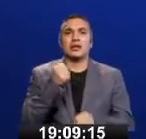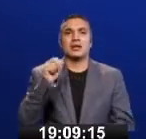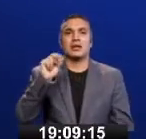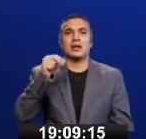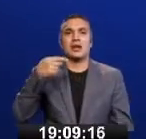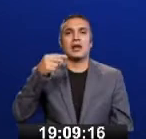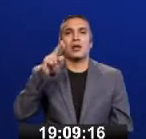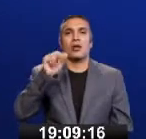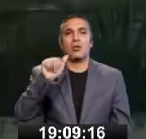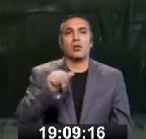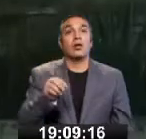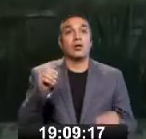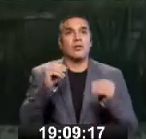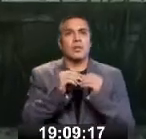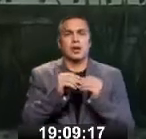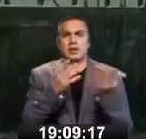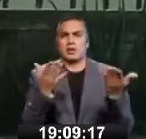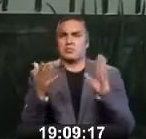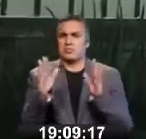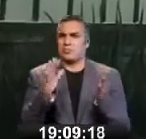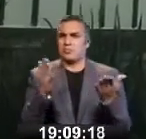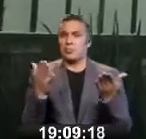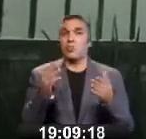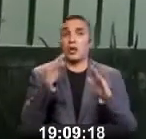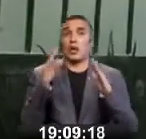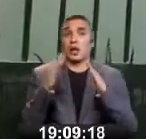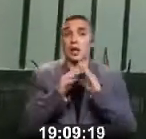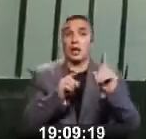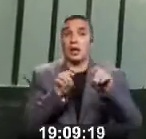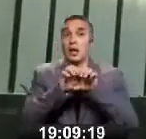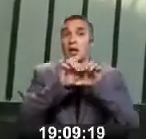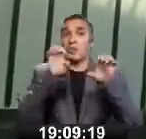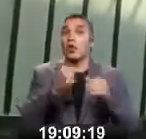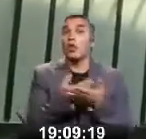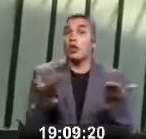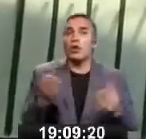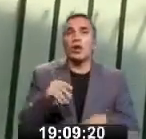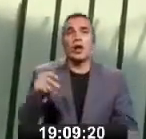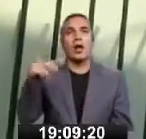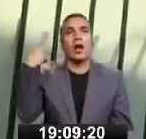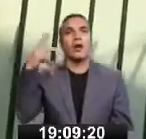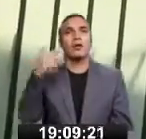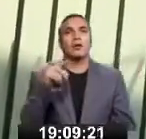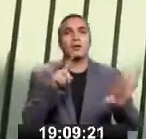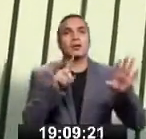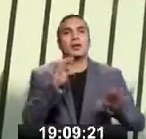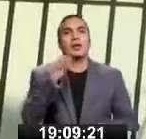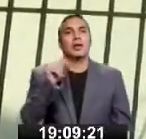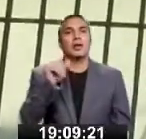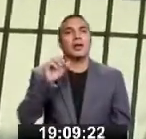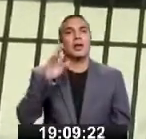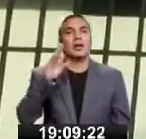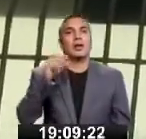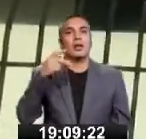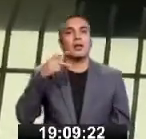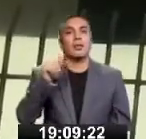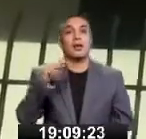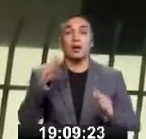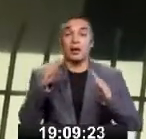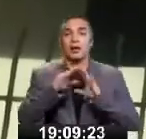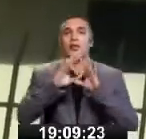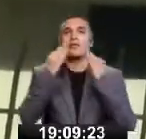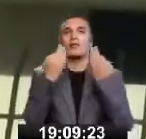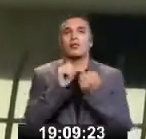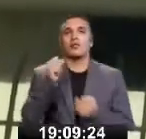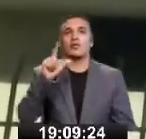Senagua. Y aquí, más coincidencias. El domicilio de esa compañía es en la Alborada Sexta Etapa, domicilio de la